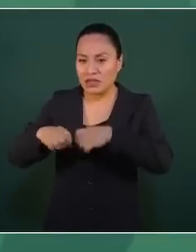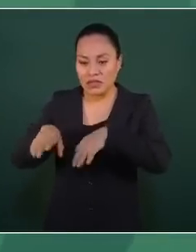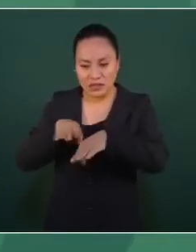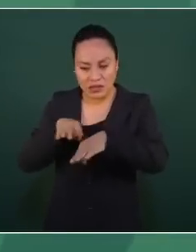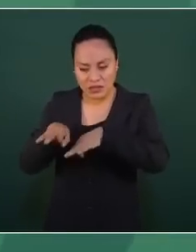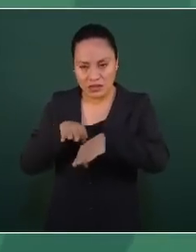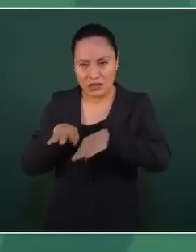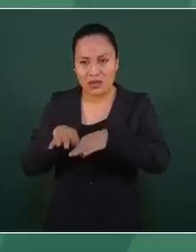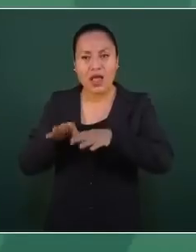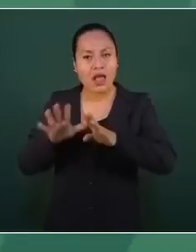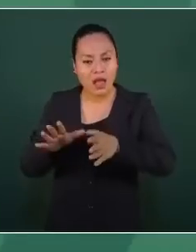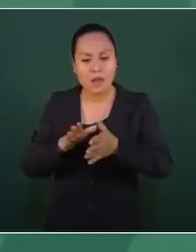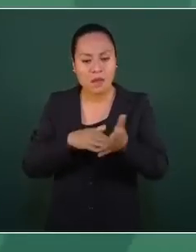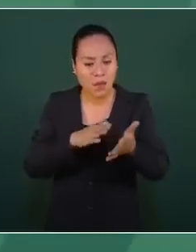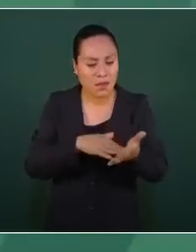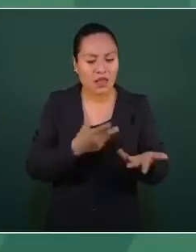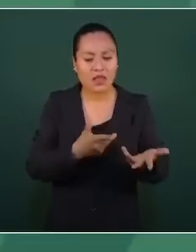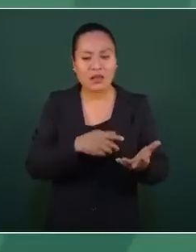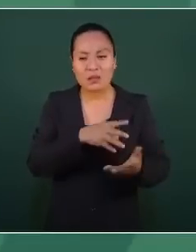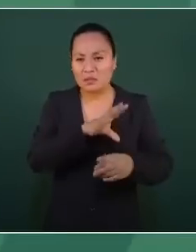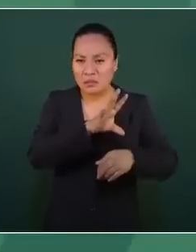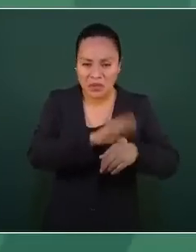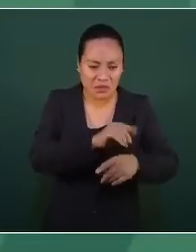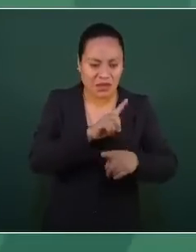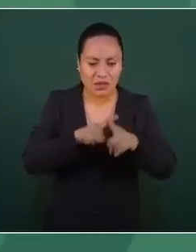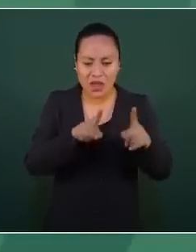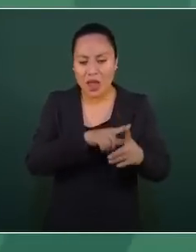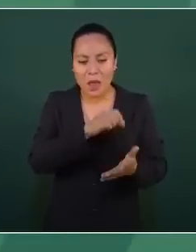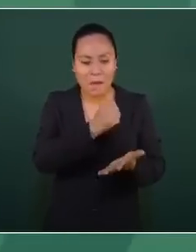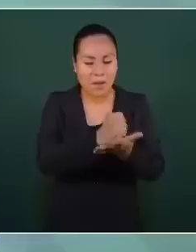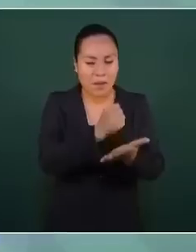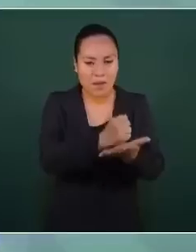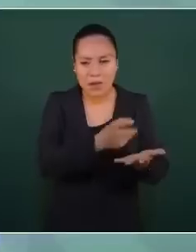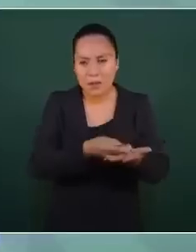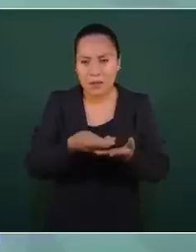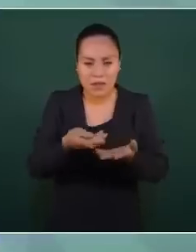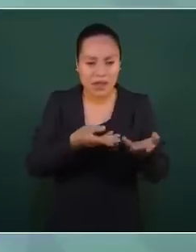haciendo sus trámites. Así también les puedo decir que